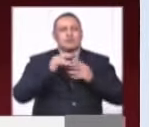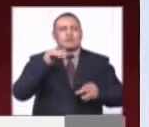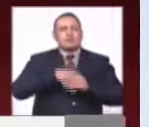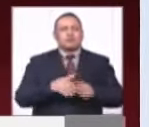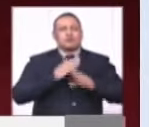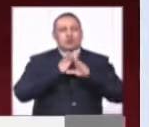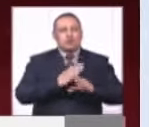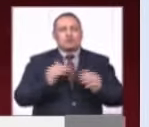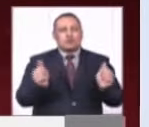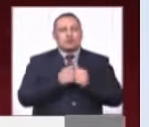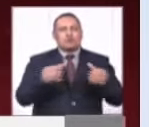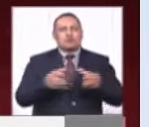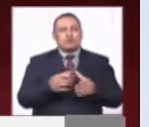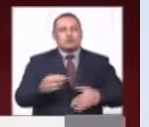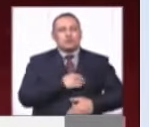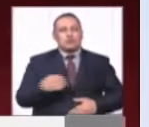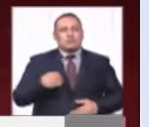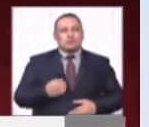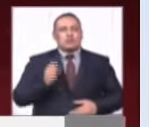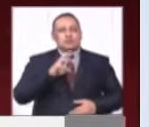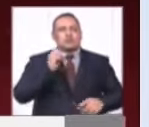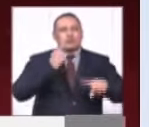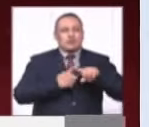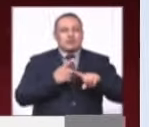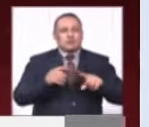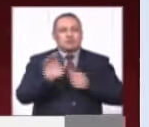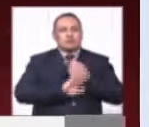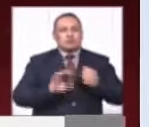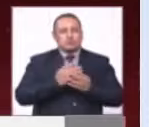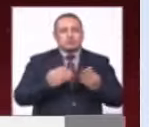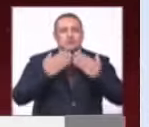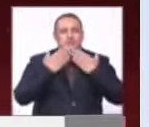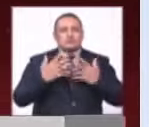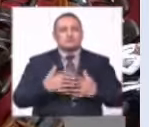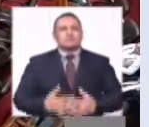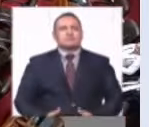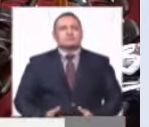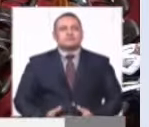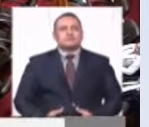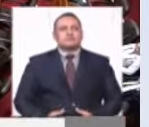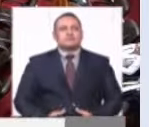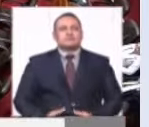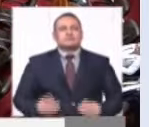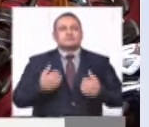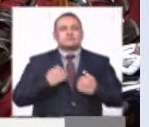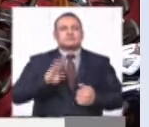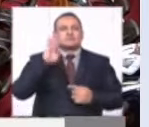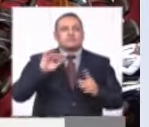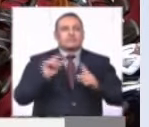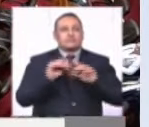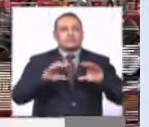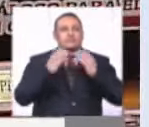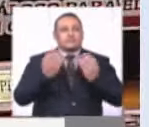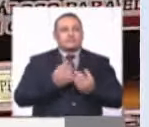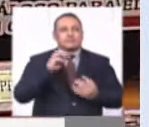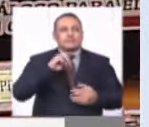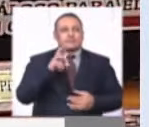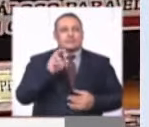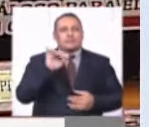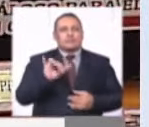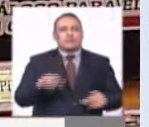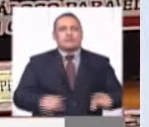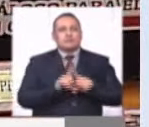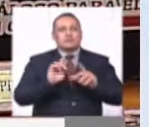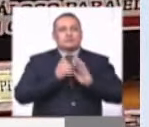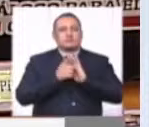en contra de este gabinete Rolex del blindaje. Muchas gracias, presidente. Gracias, congresista. Tiene usted la palabra la congresista Mary Infantes